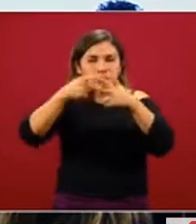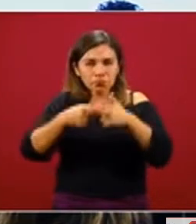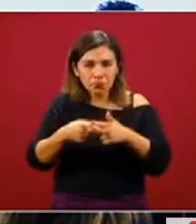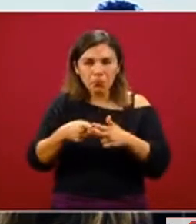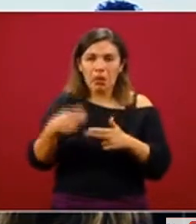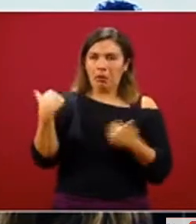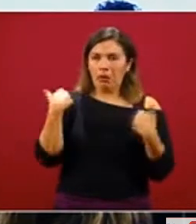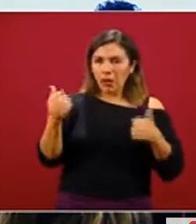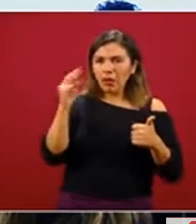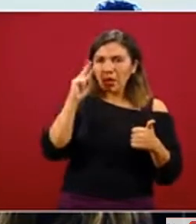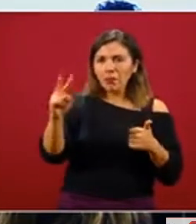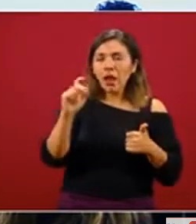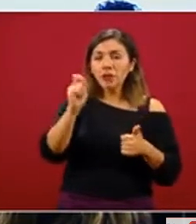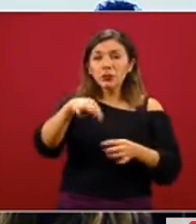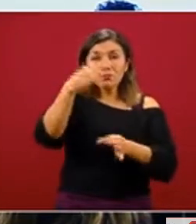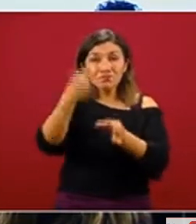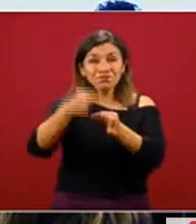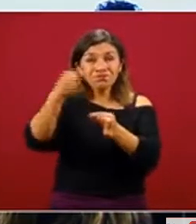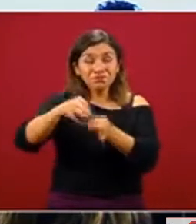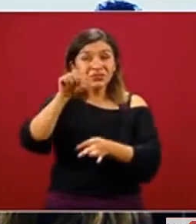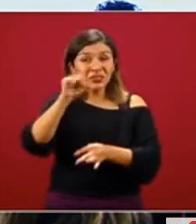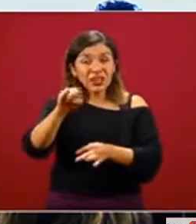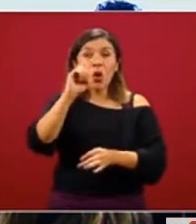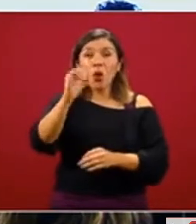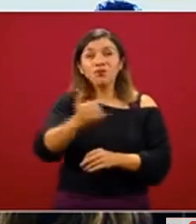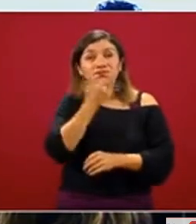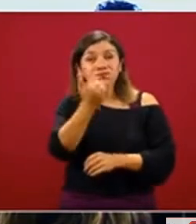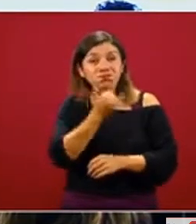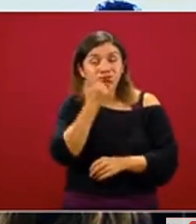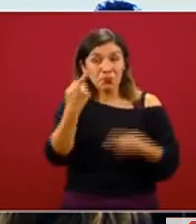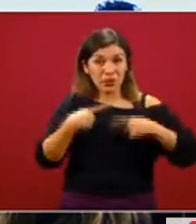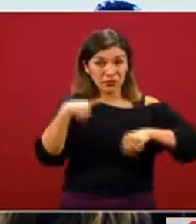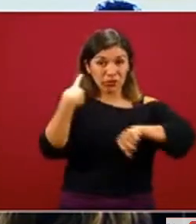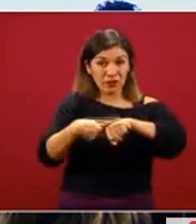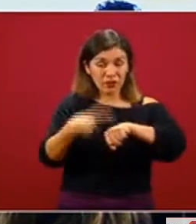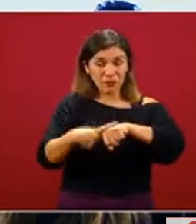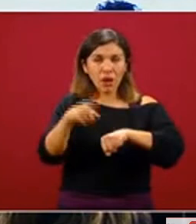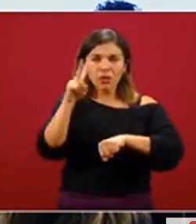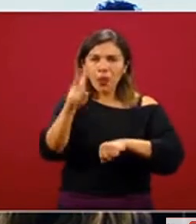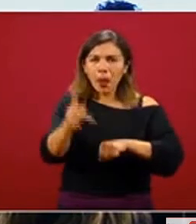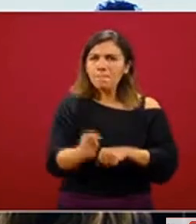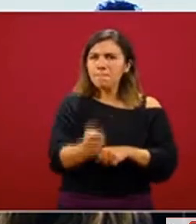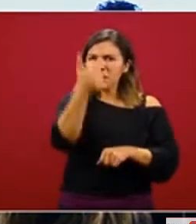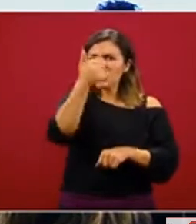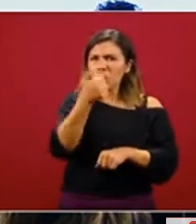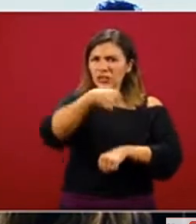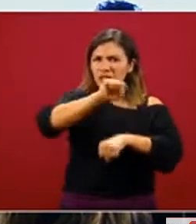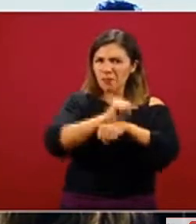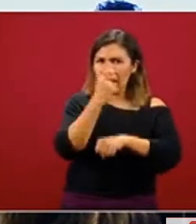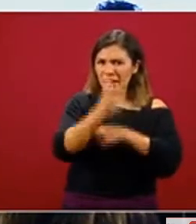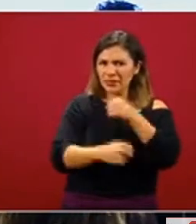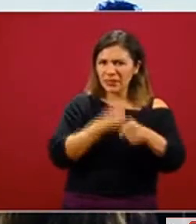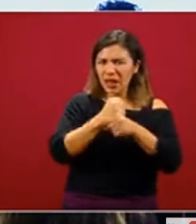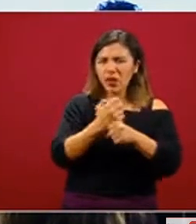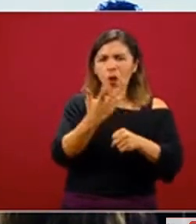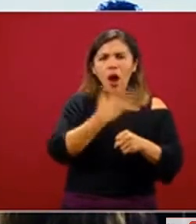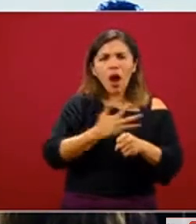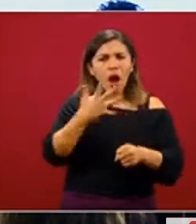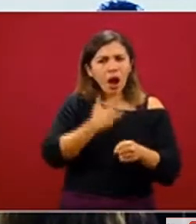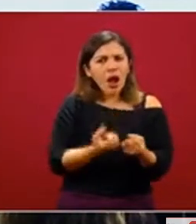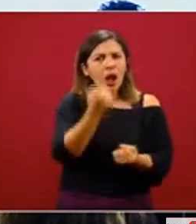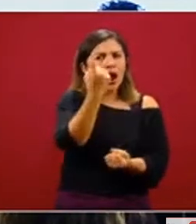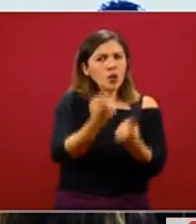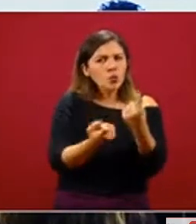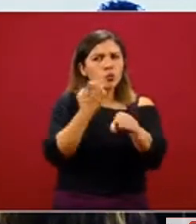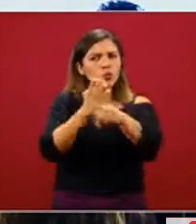ver, tanto en los casos confirmados como en los casos probables, vamos a ver que al principio de las semanas de este año se encontraron varios